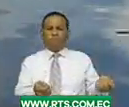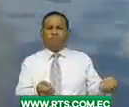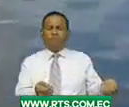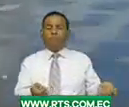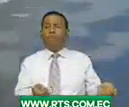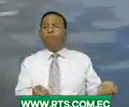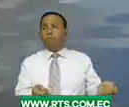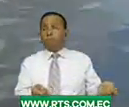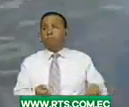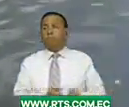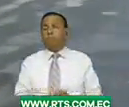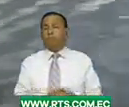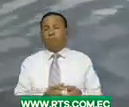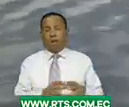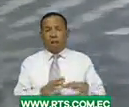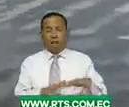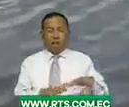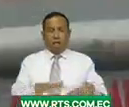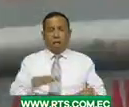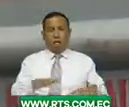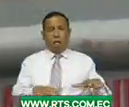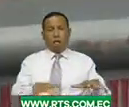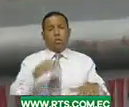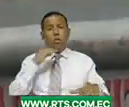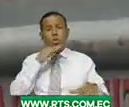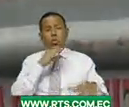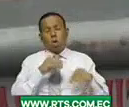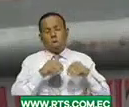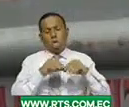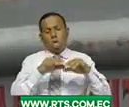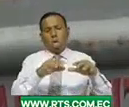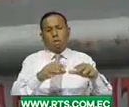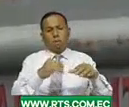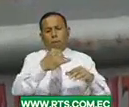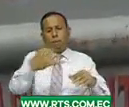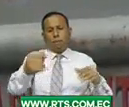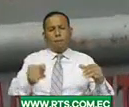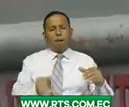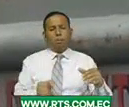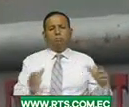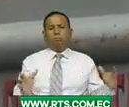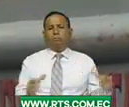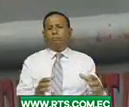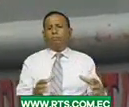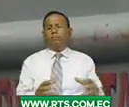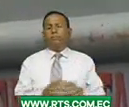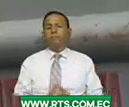agigantarse. Con cámara de Javier García, informó Jorge Escobar.